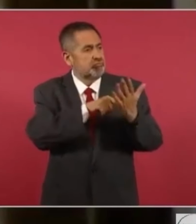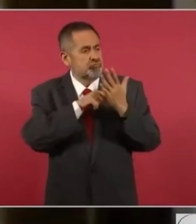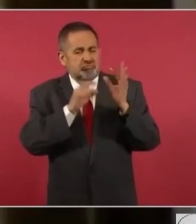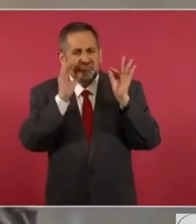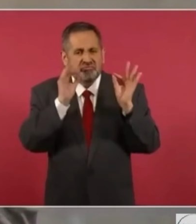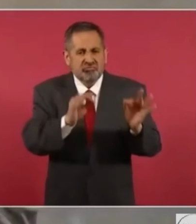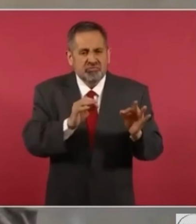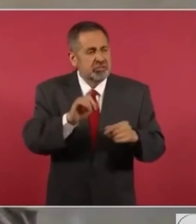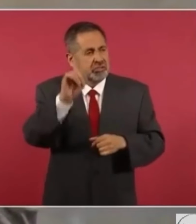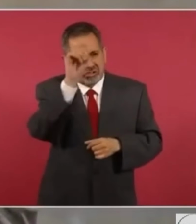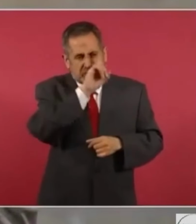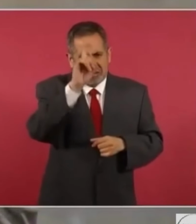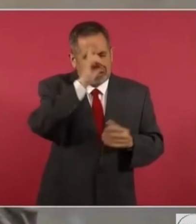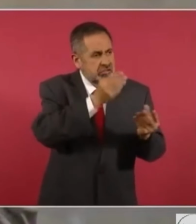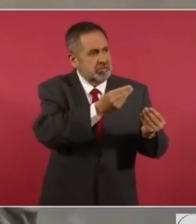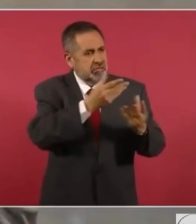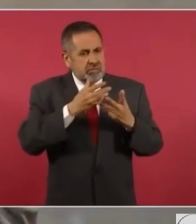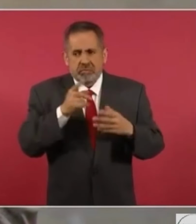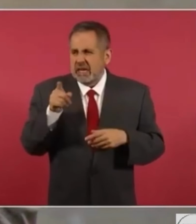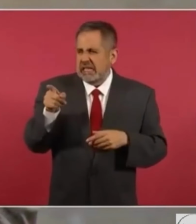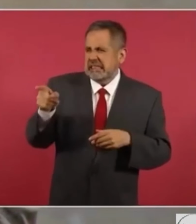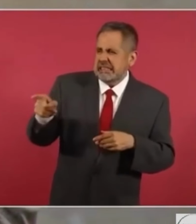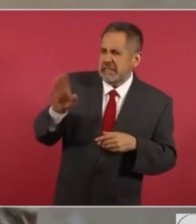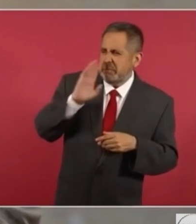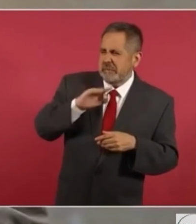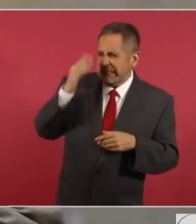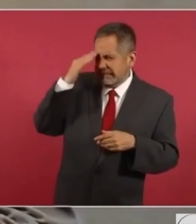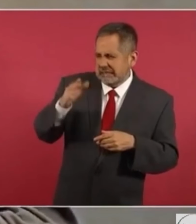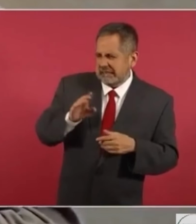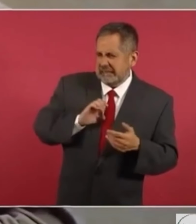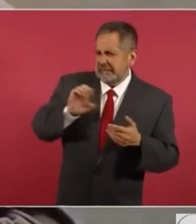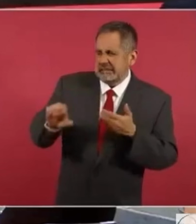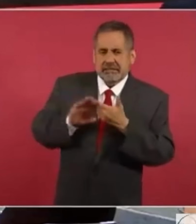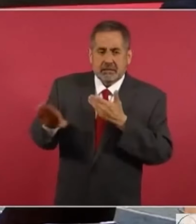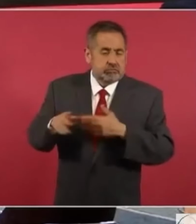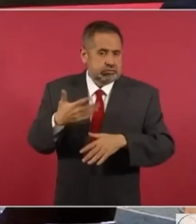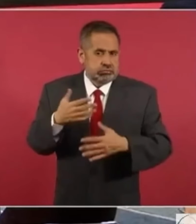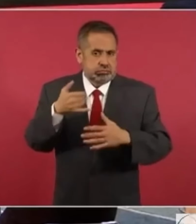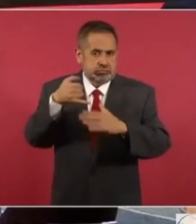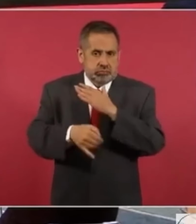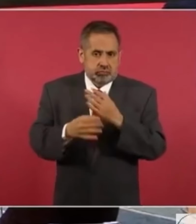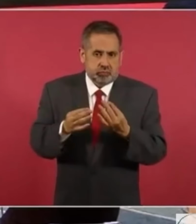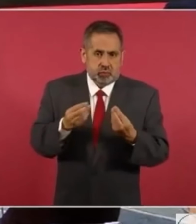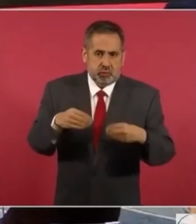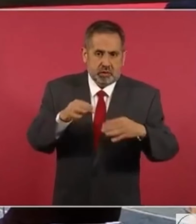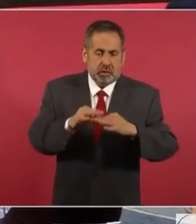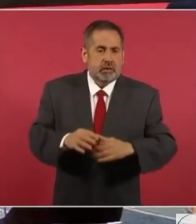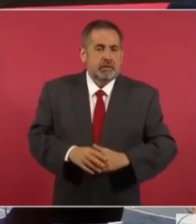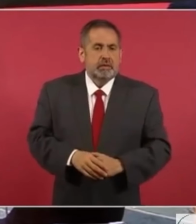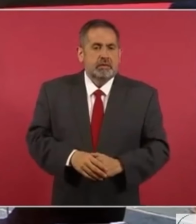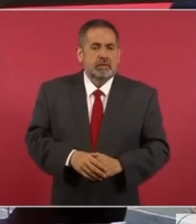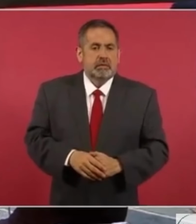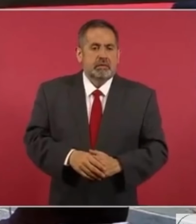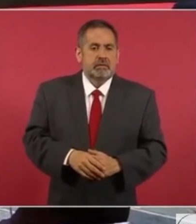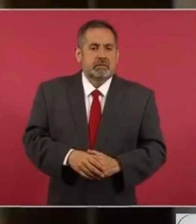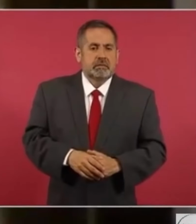inimitable y que le enseñó a odiar a la atroz tiranía. Qué profundo es eso, ¿no?